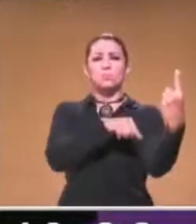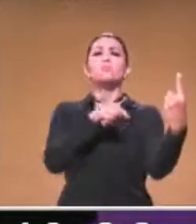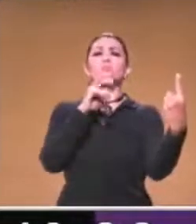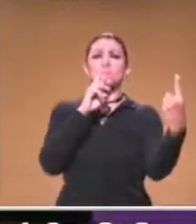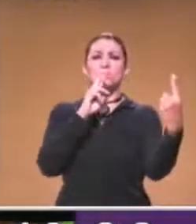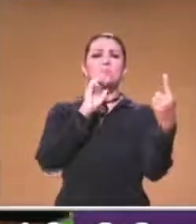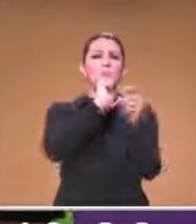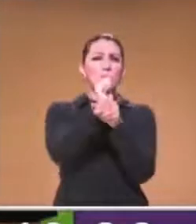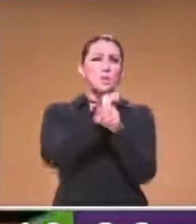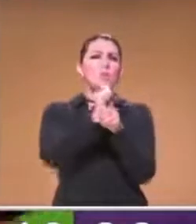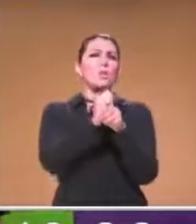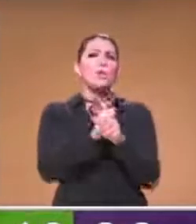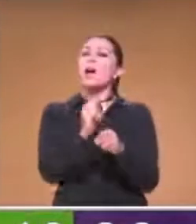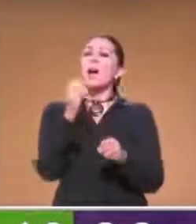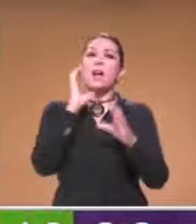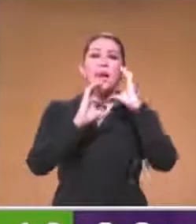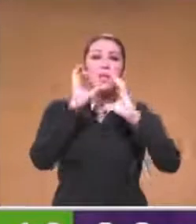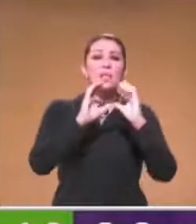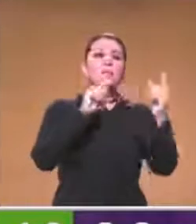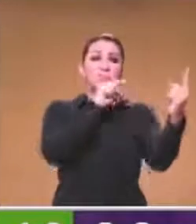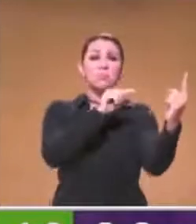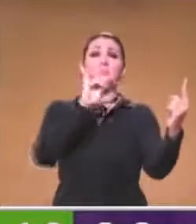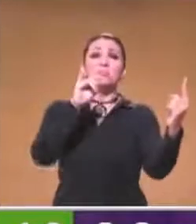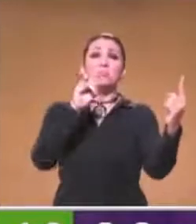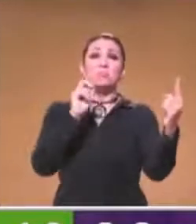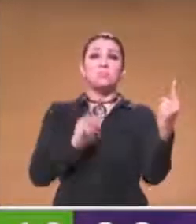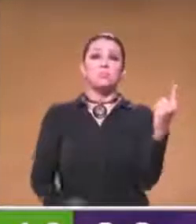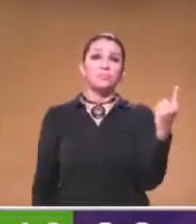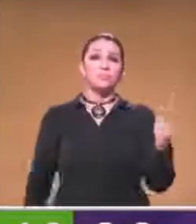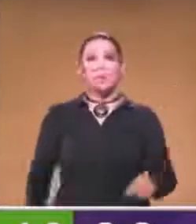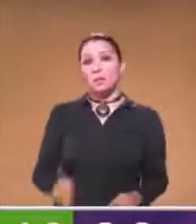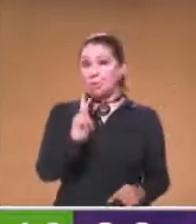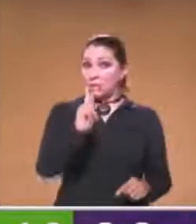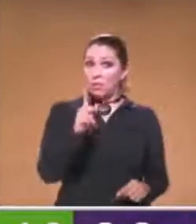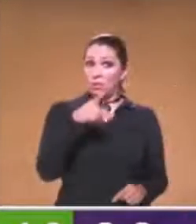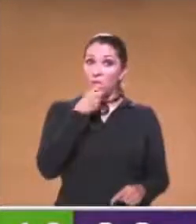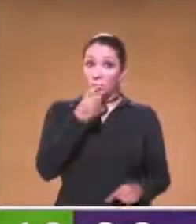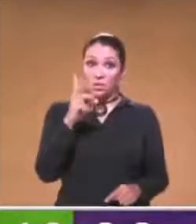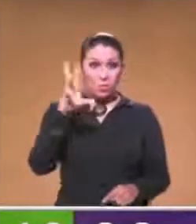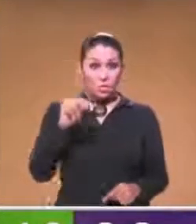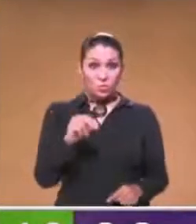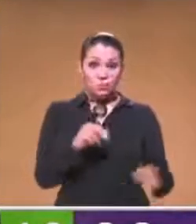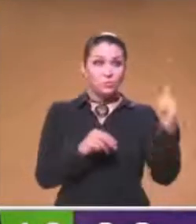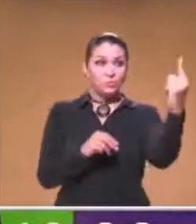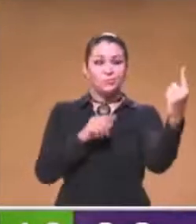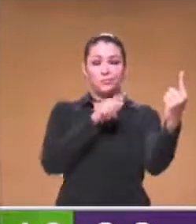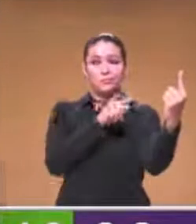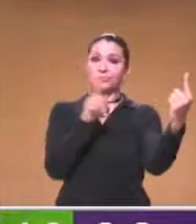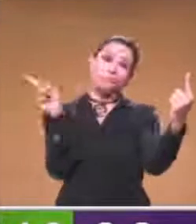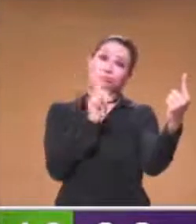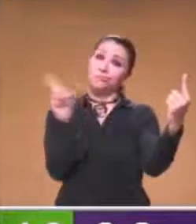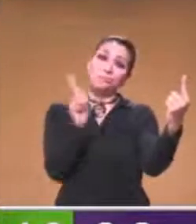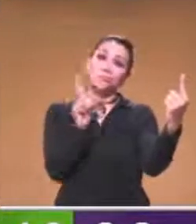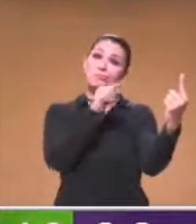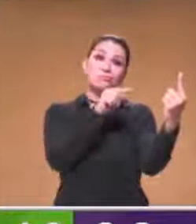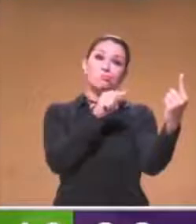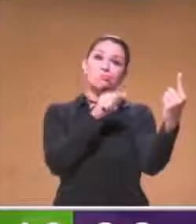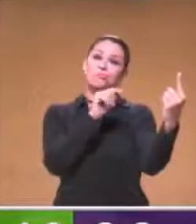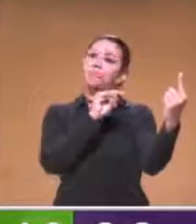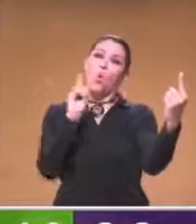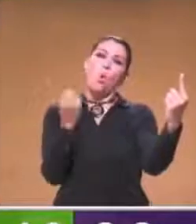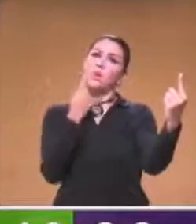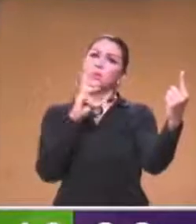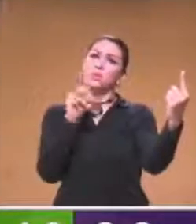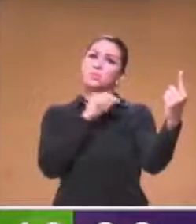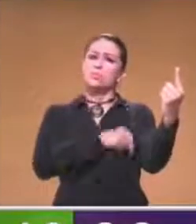es. Si fuera negativa, o en caso de que yo esté señalando a otra persona, sería No, he isn't. Entonces vamos a recapitular